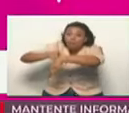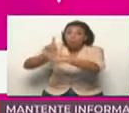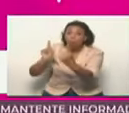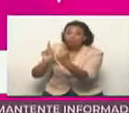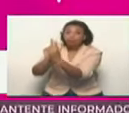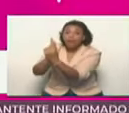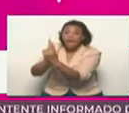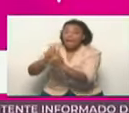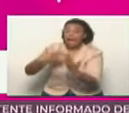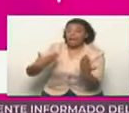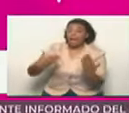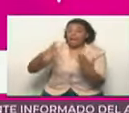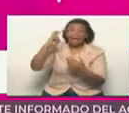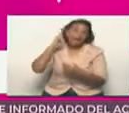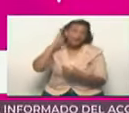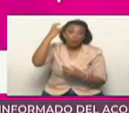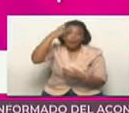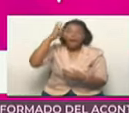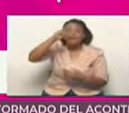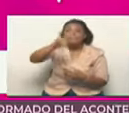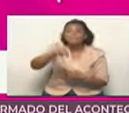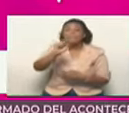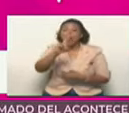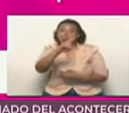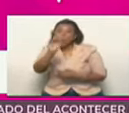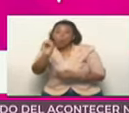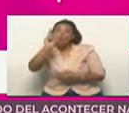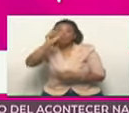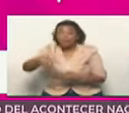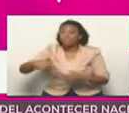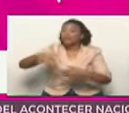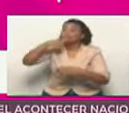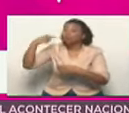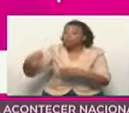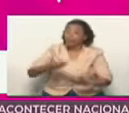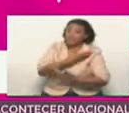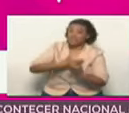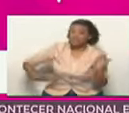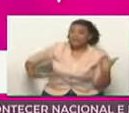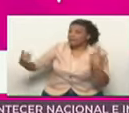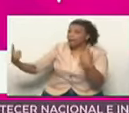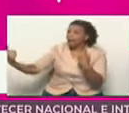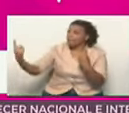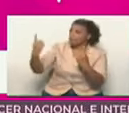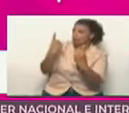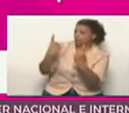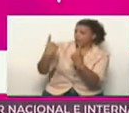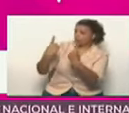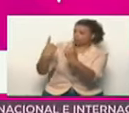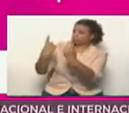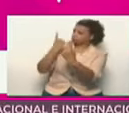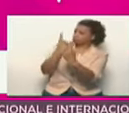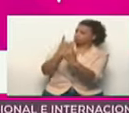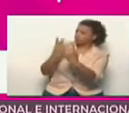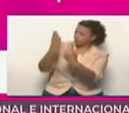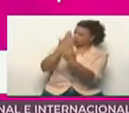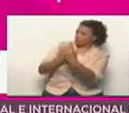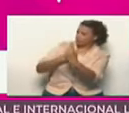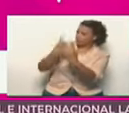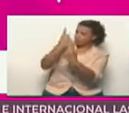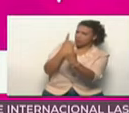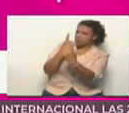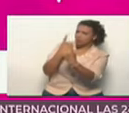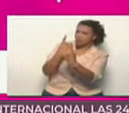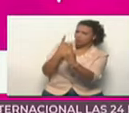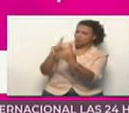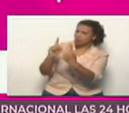el canciller Mauro Vieira despidiéndose de Putin. Cuando se voltea, me ve de frente,